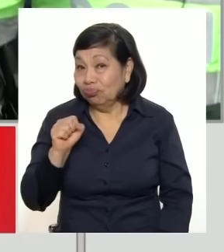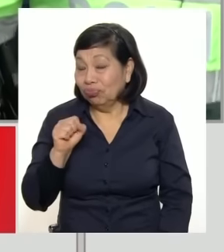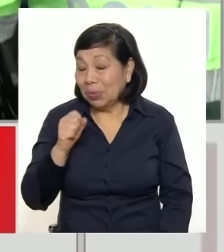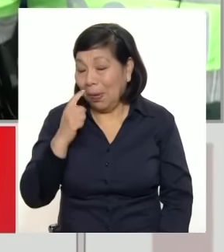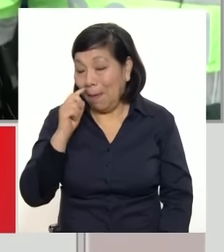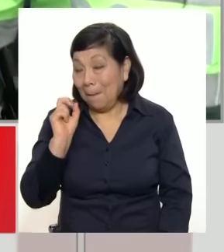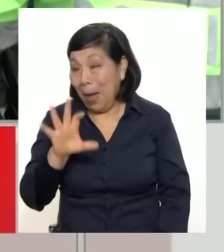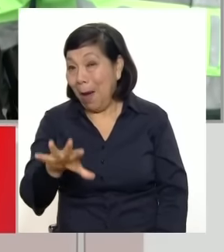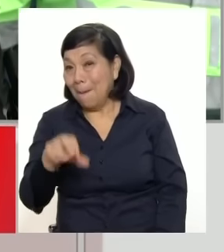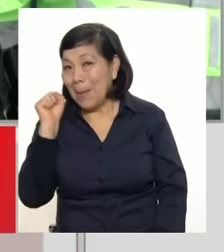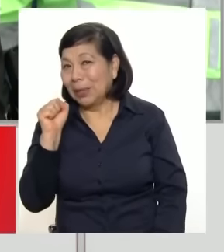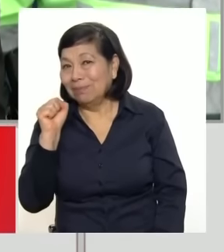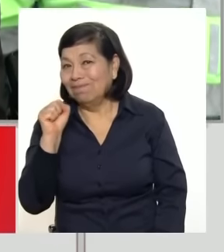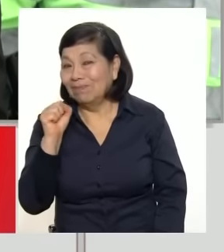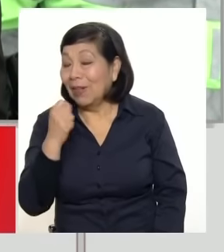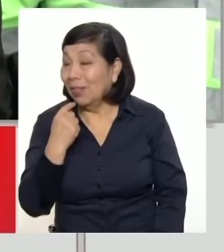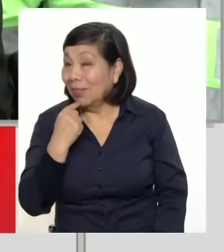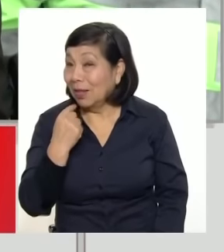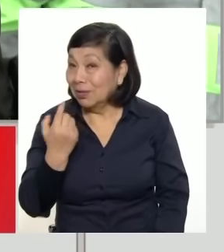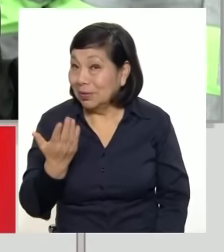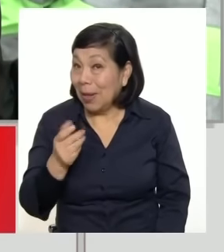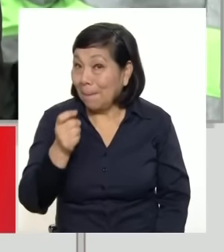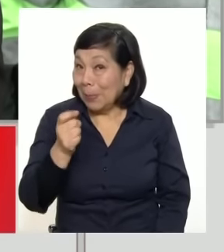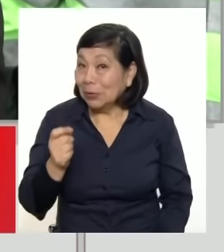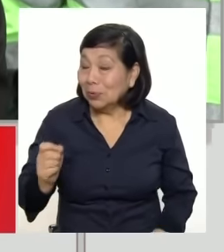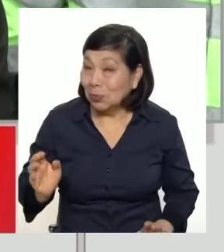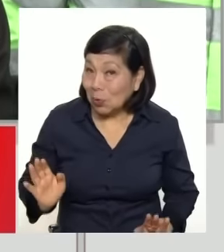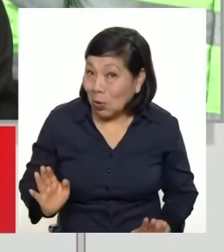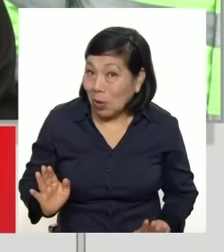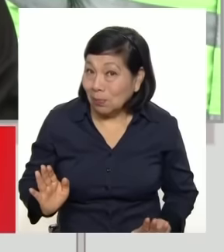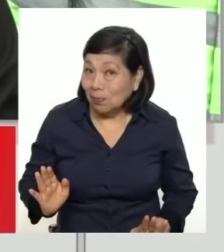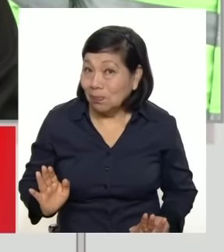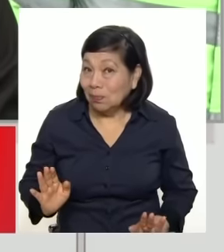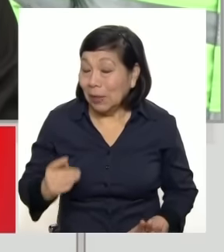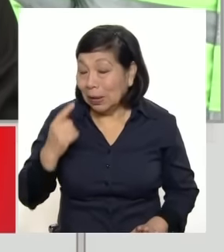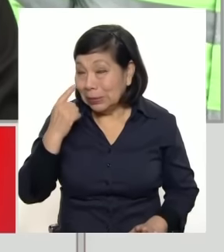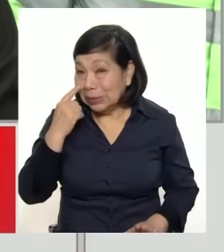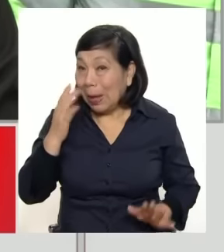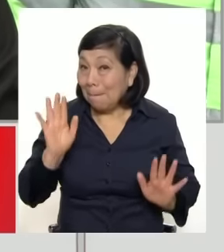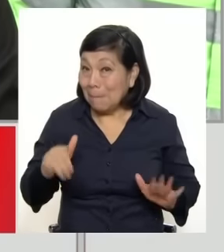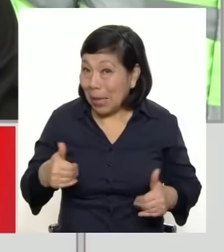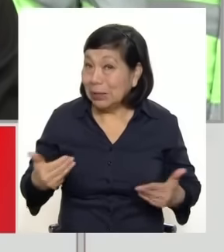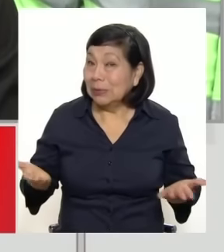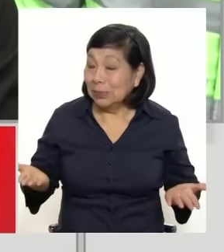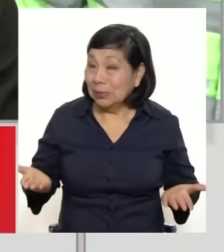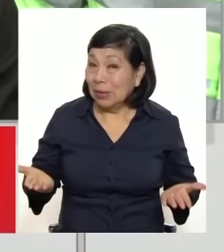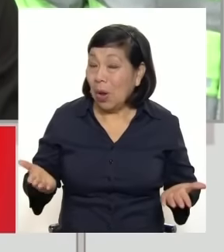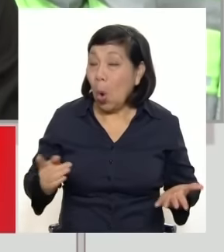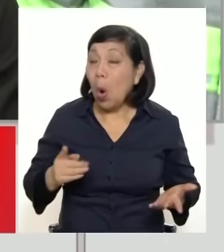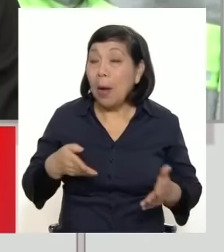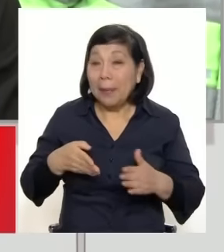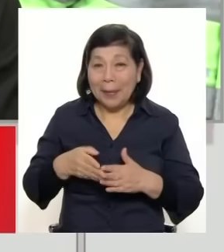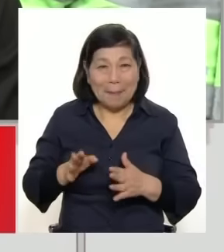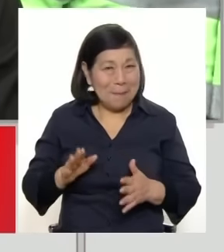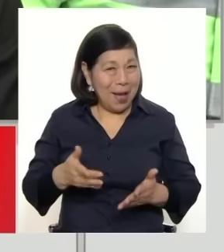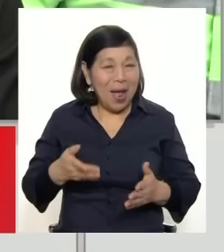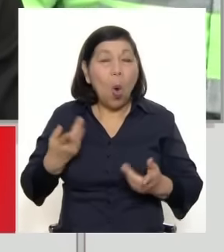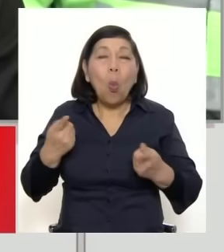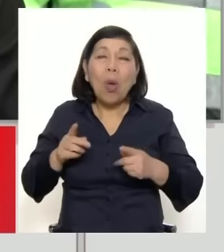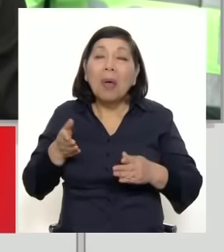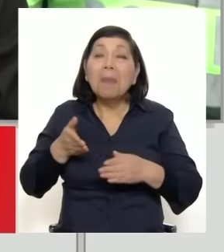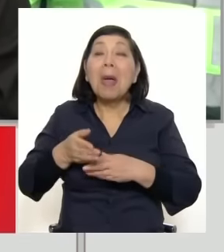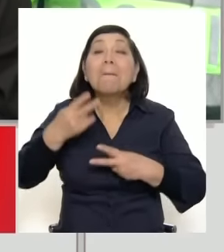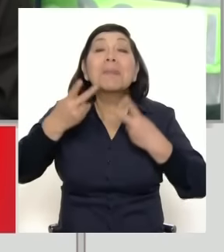estos equipos. Es importante una advertencia a estas personas porque se estaría cometiendo un delito al intentar ingresar estos equipos